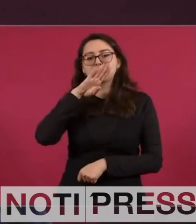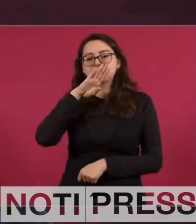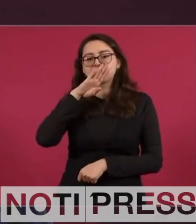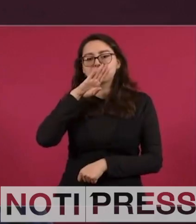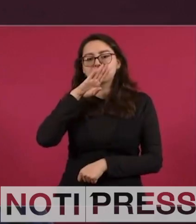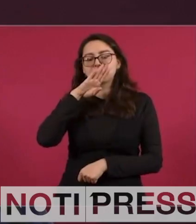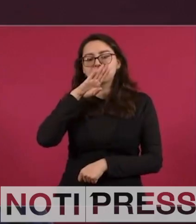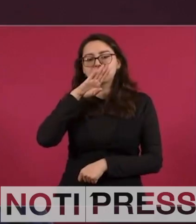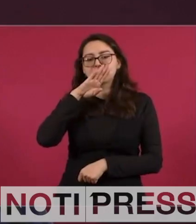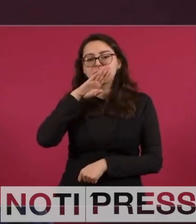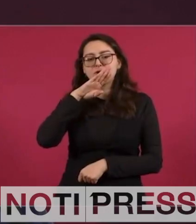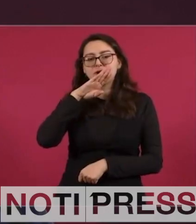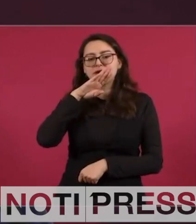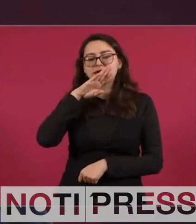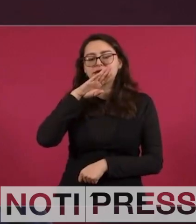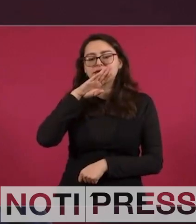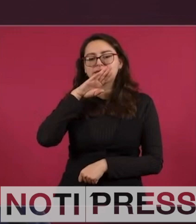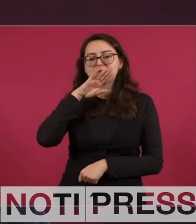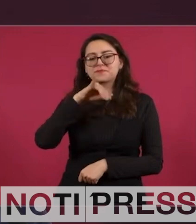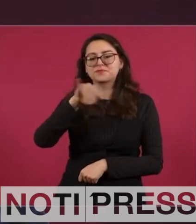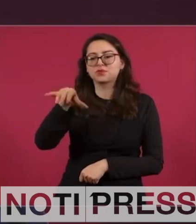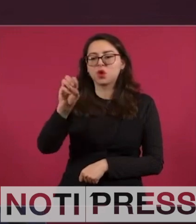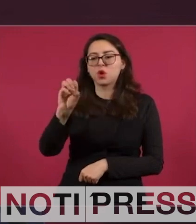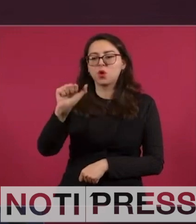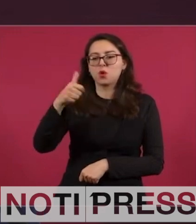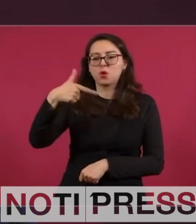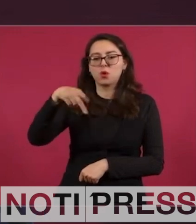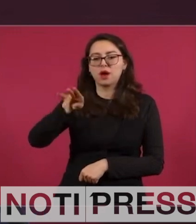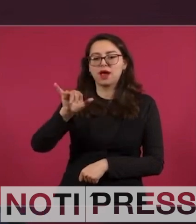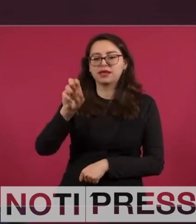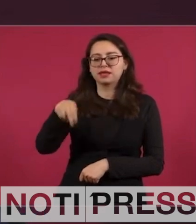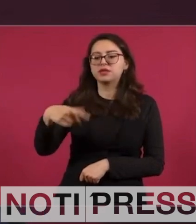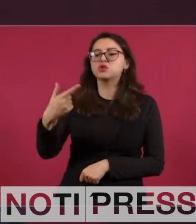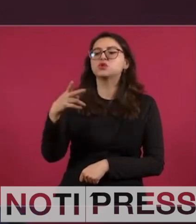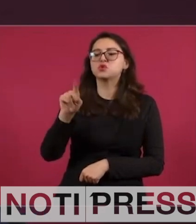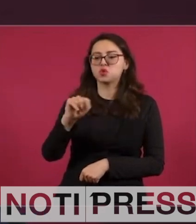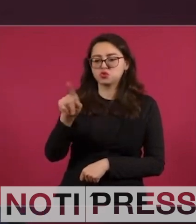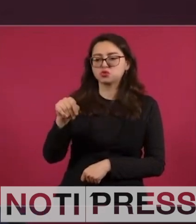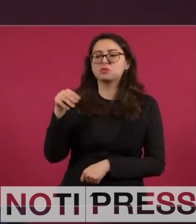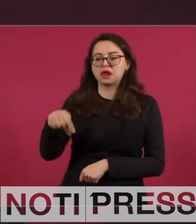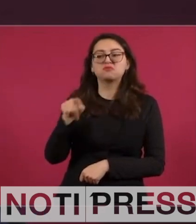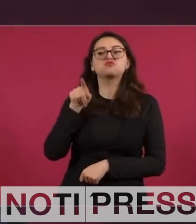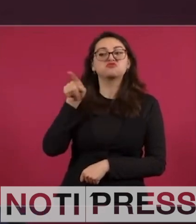reveló? The New York Times le escribió al presidente